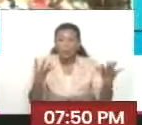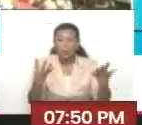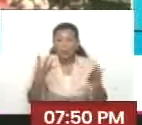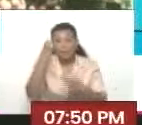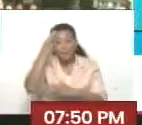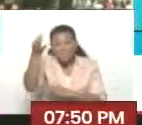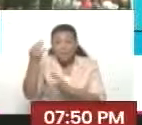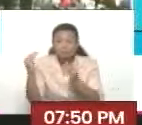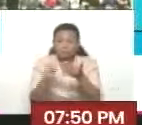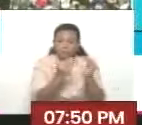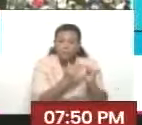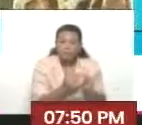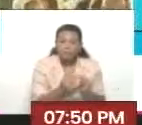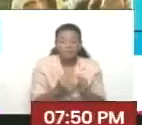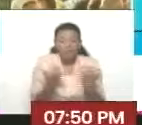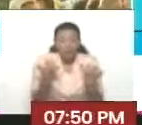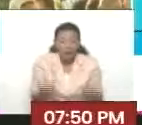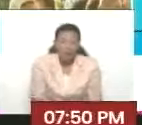Llegó la hora del T,